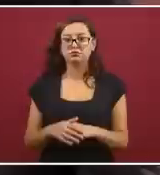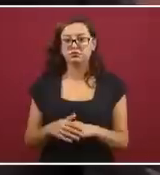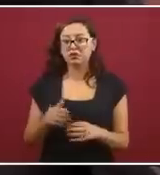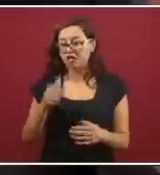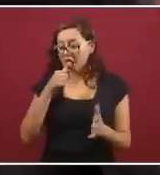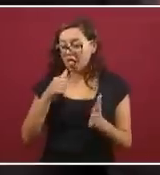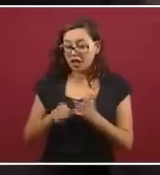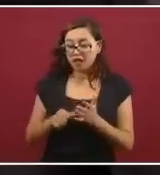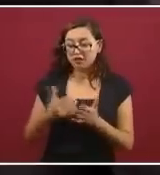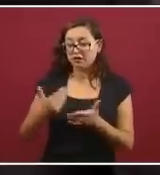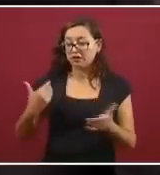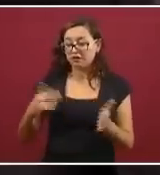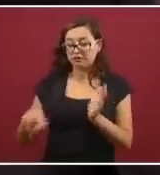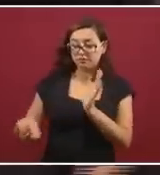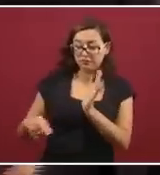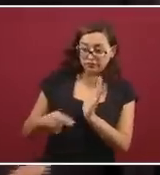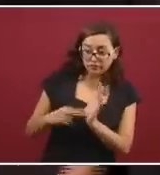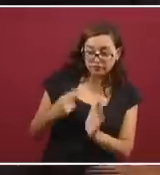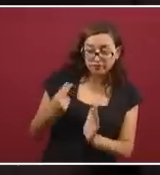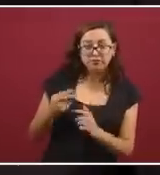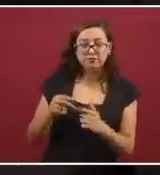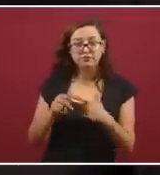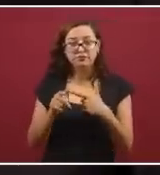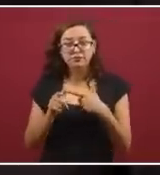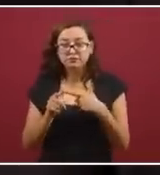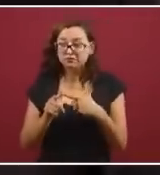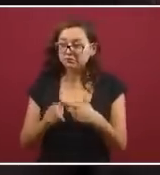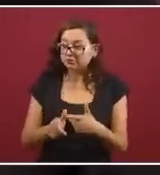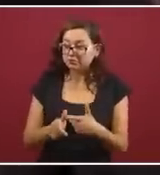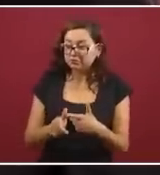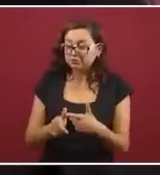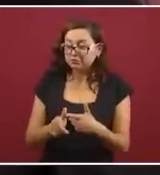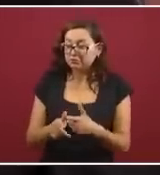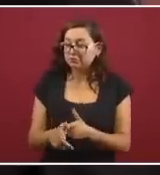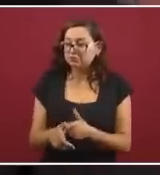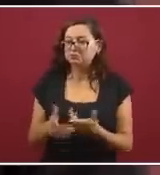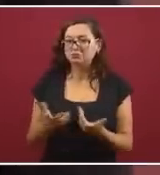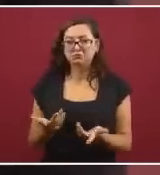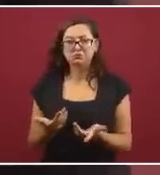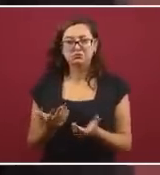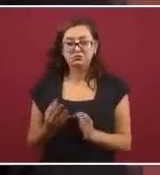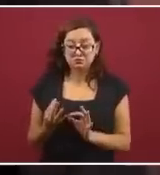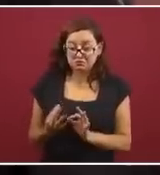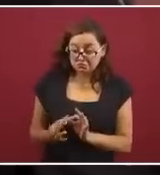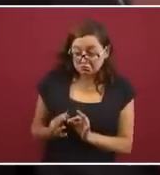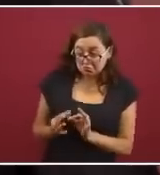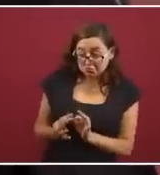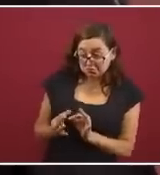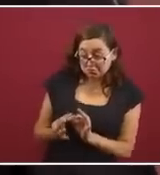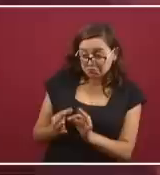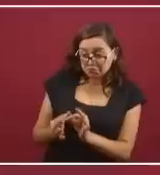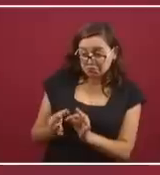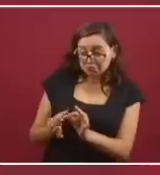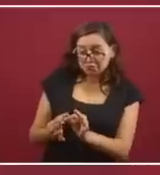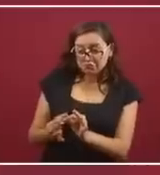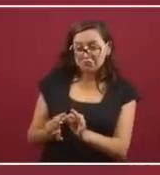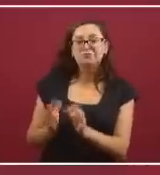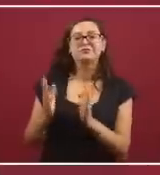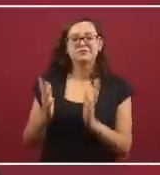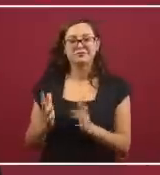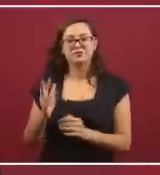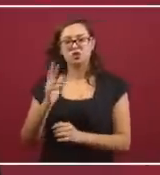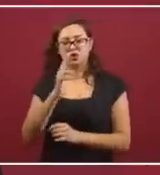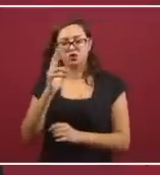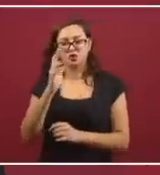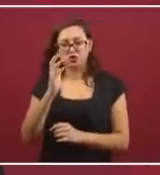manifestó en el caso de que se cumpla van a recibir un reconocimiento